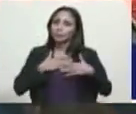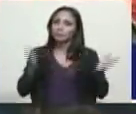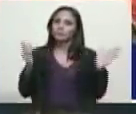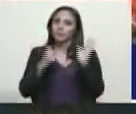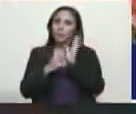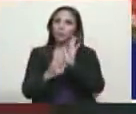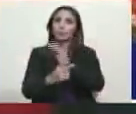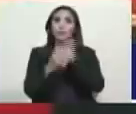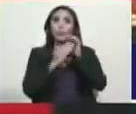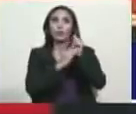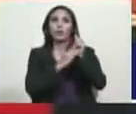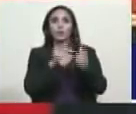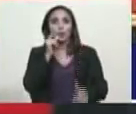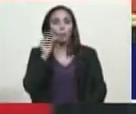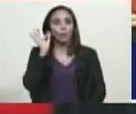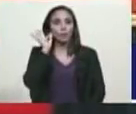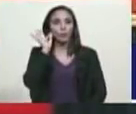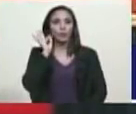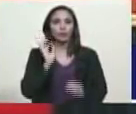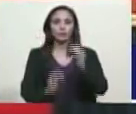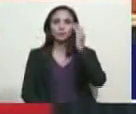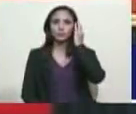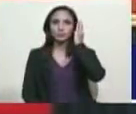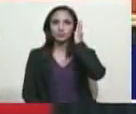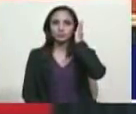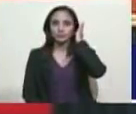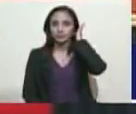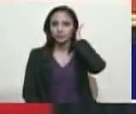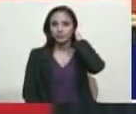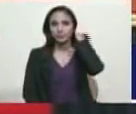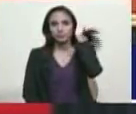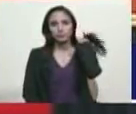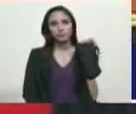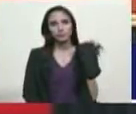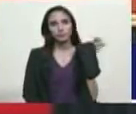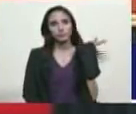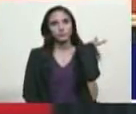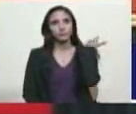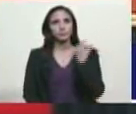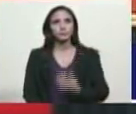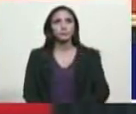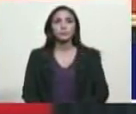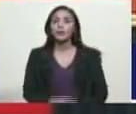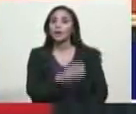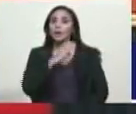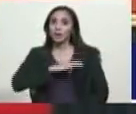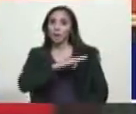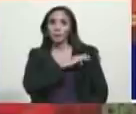Destacarse como líderes, lideresa. Y la misión Sucre, abrir puertas